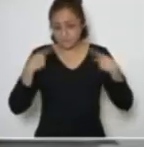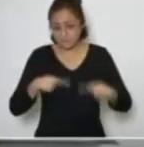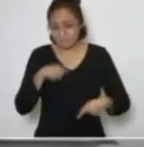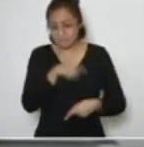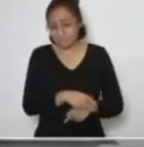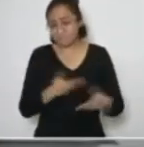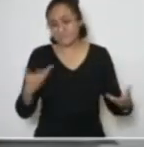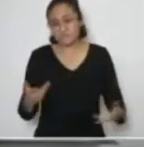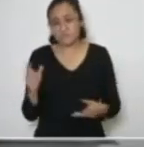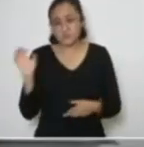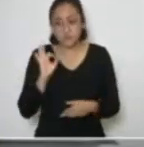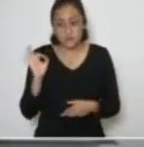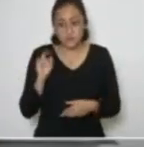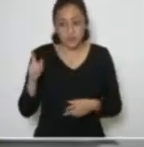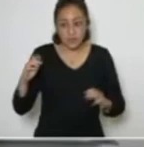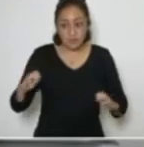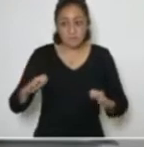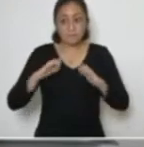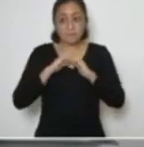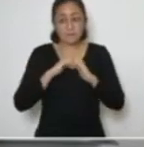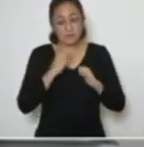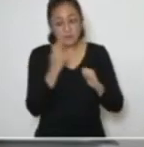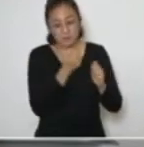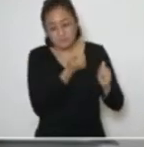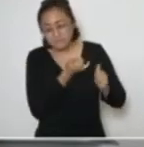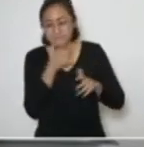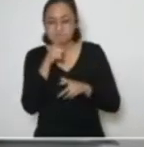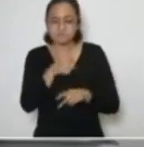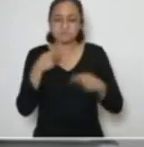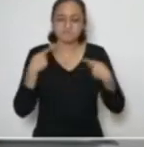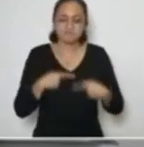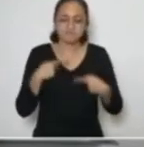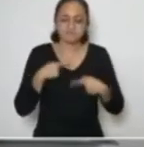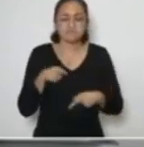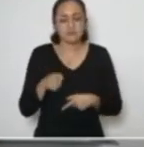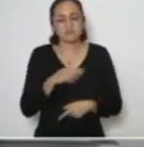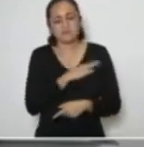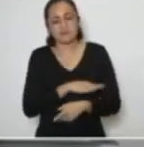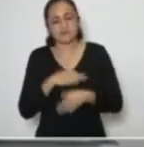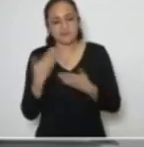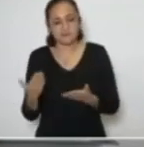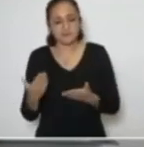ante cualquier emergencia o urgencia. Ya en tema